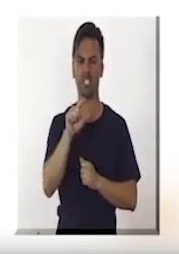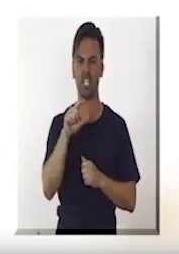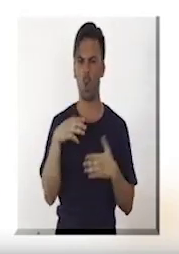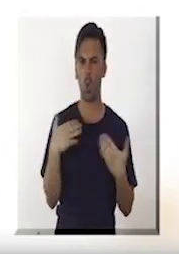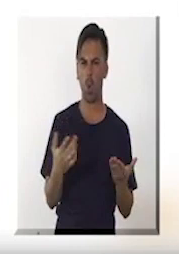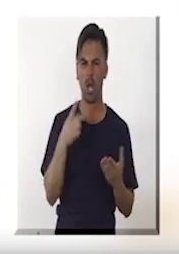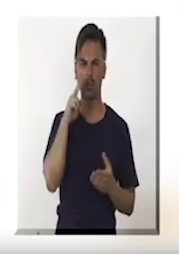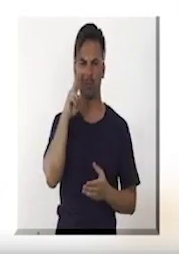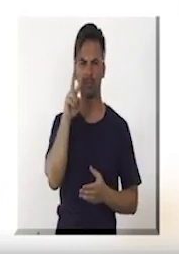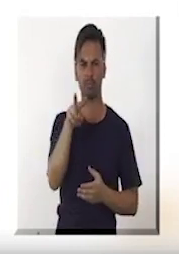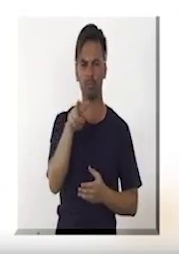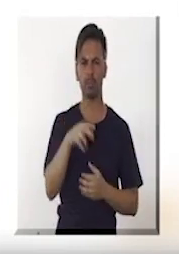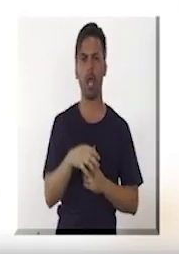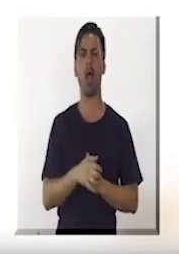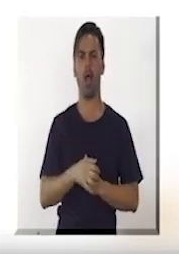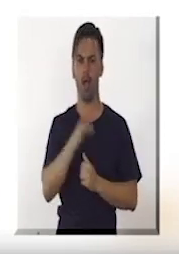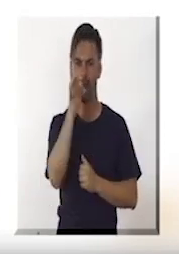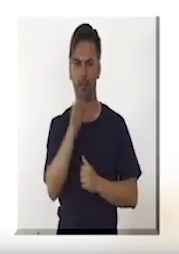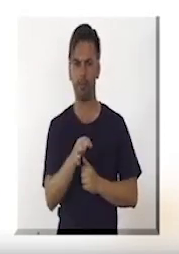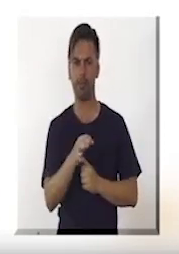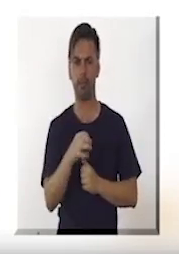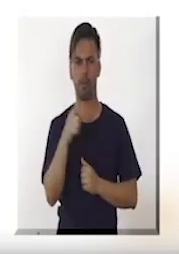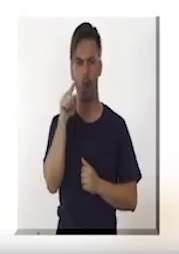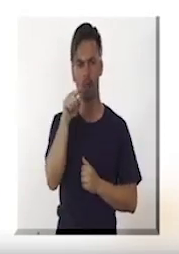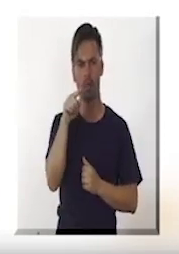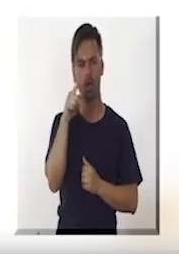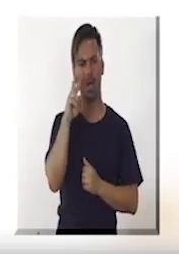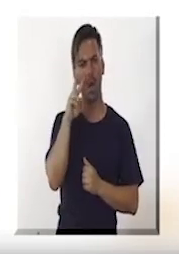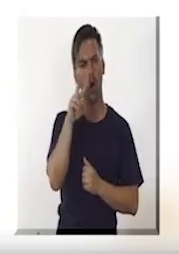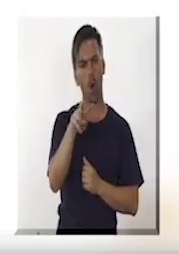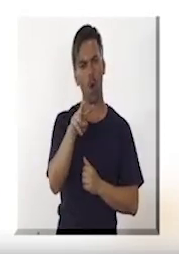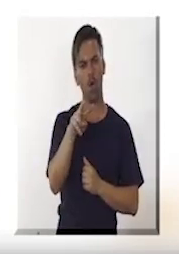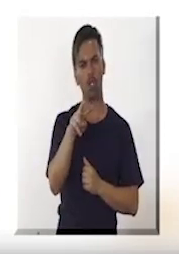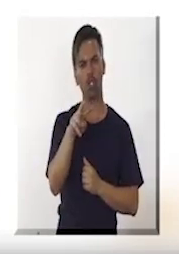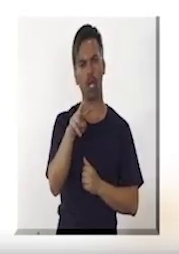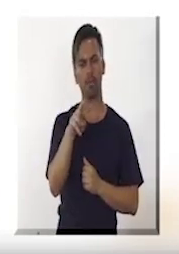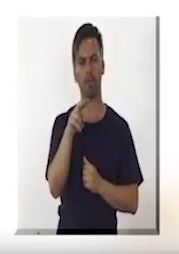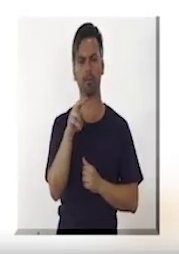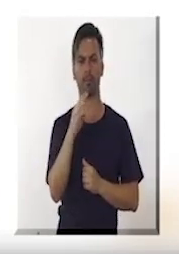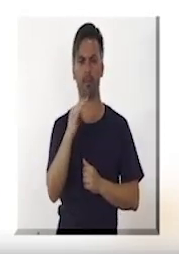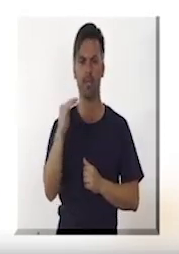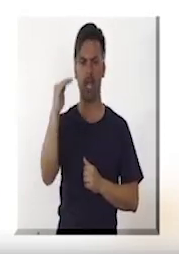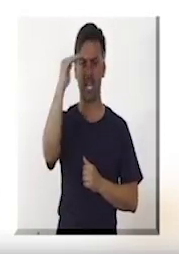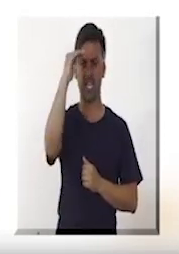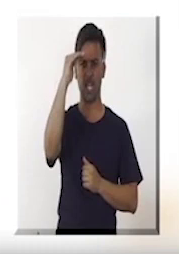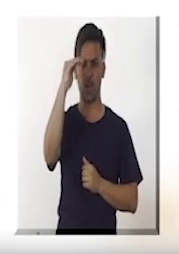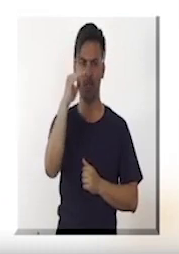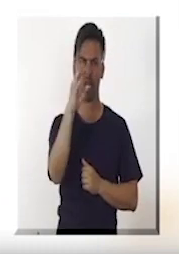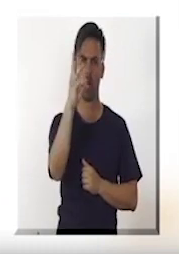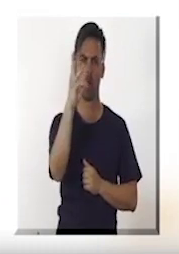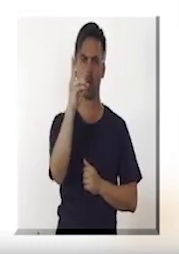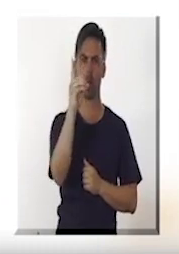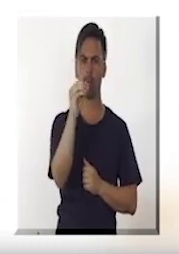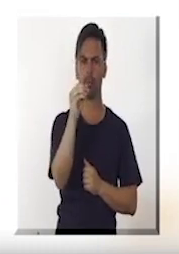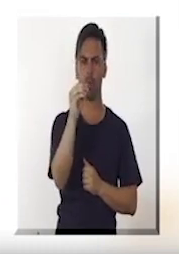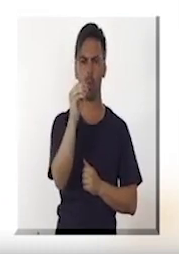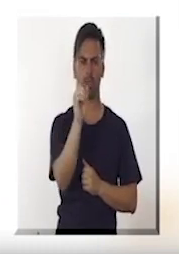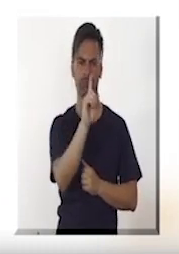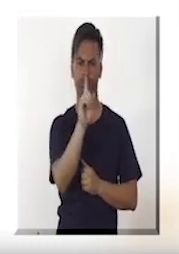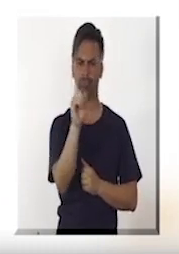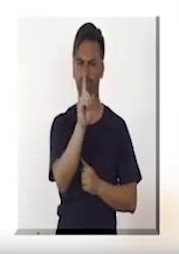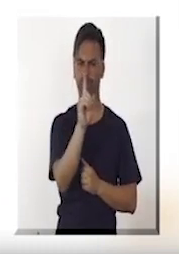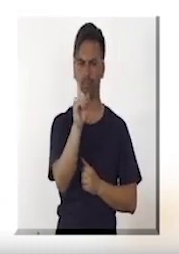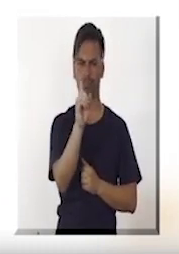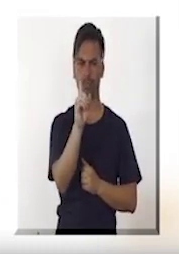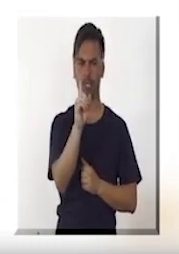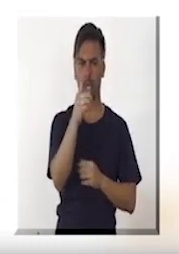fracciones algebraicas? Bueno, cuando estamos en presencia de que en el denominador aparece la variable. Observa los ejemplos